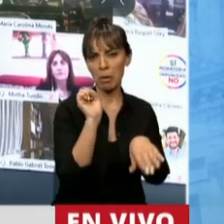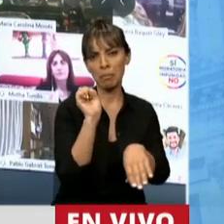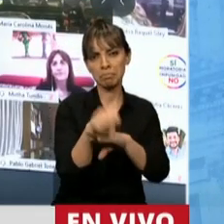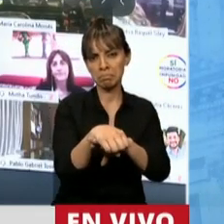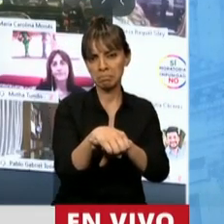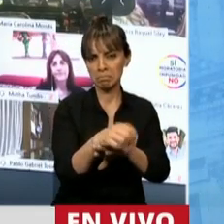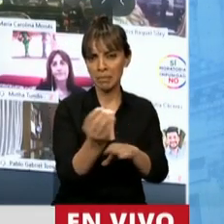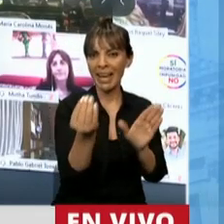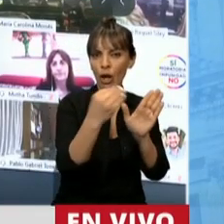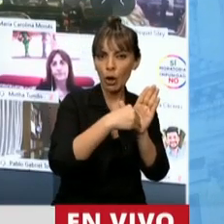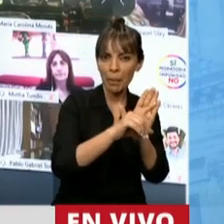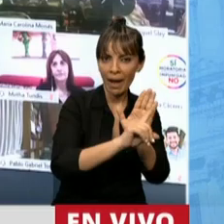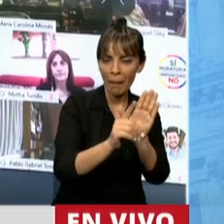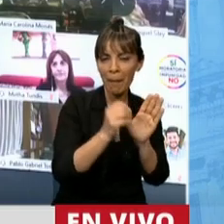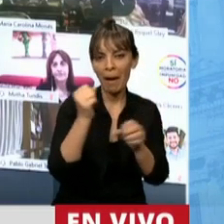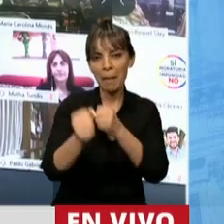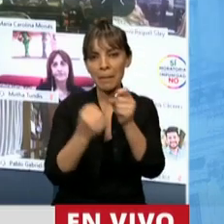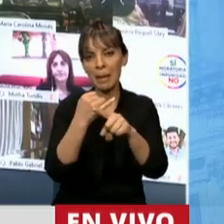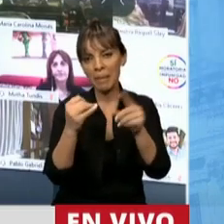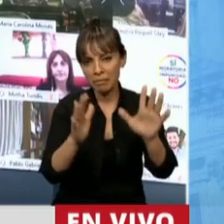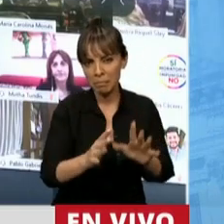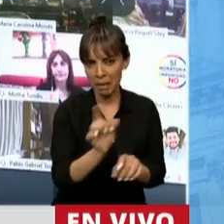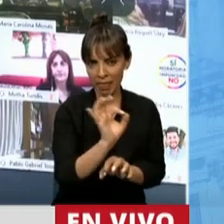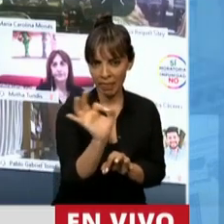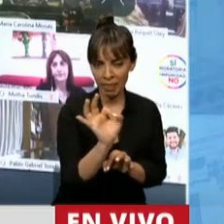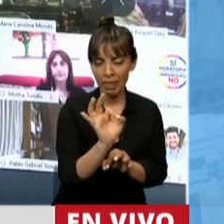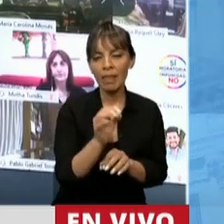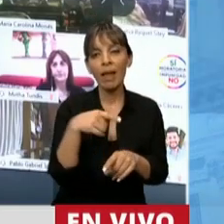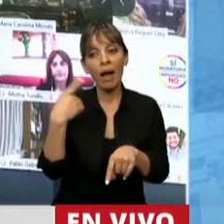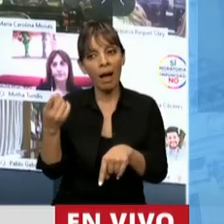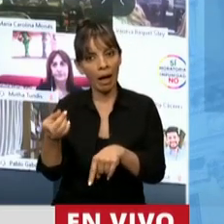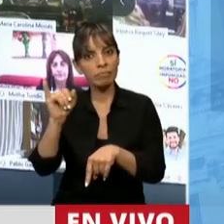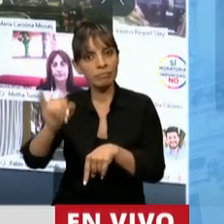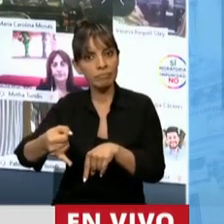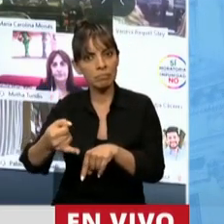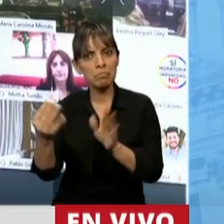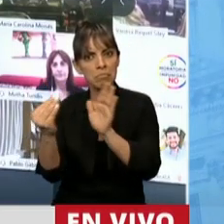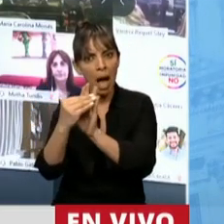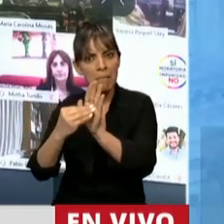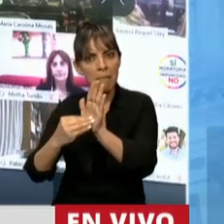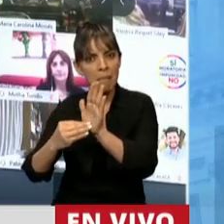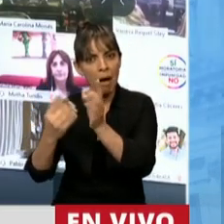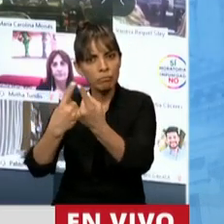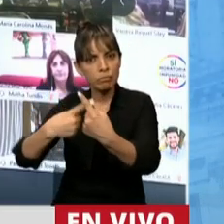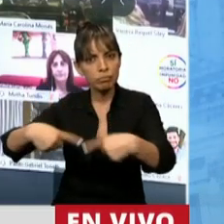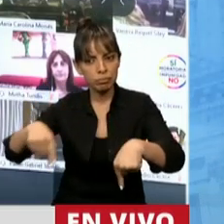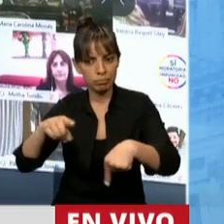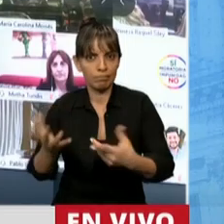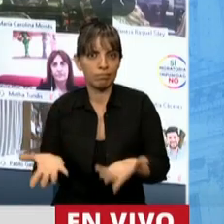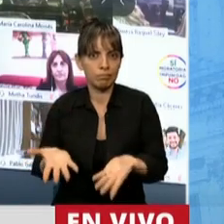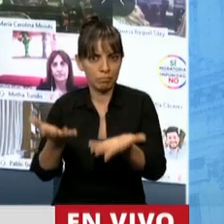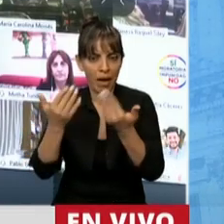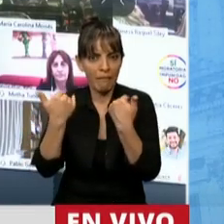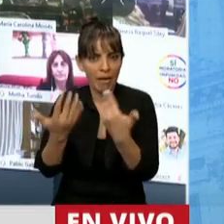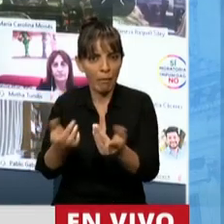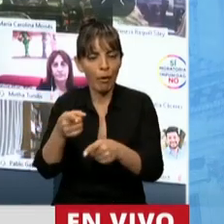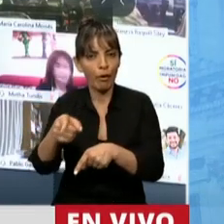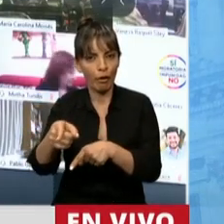pymes específicamente, con un proyecto que con un montón de instrumentos establecía